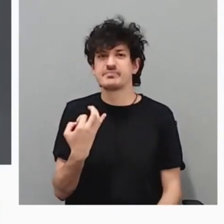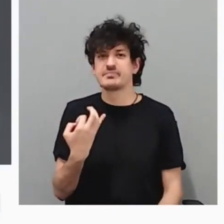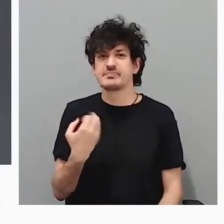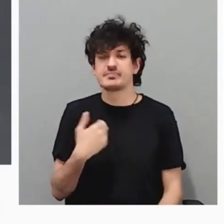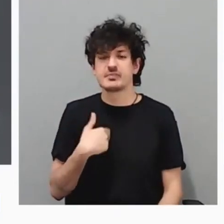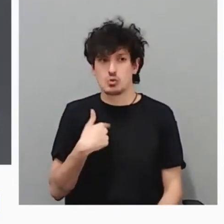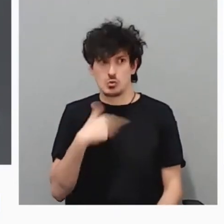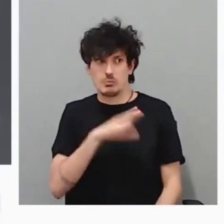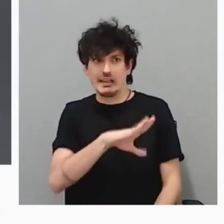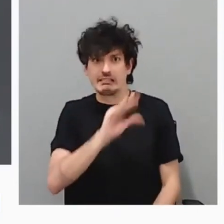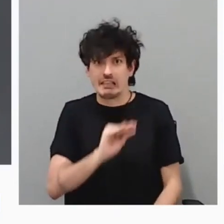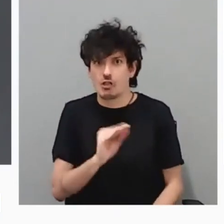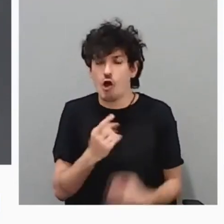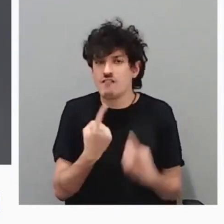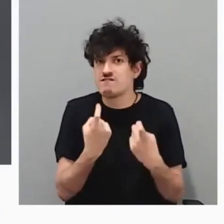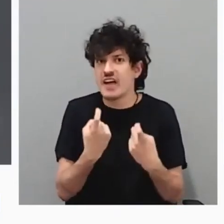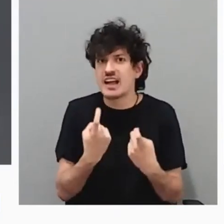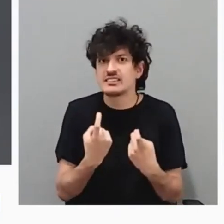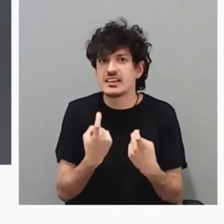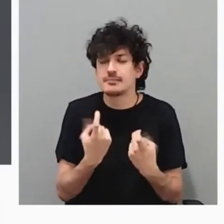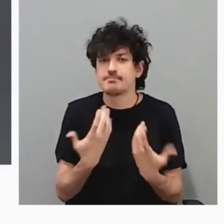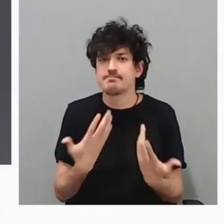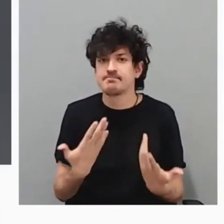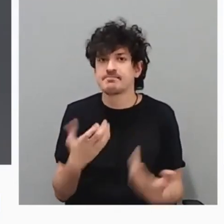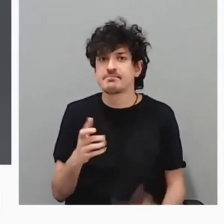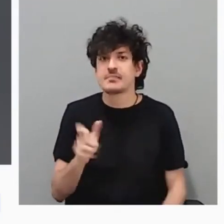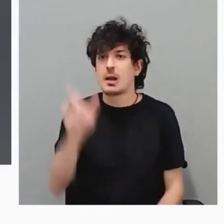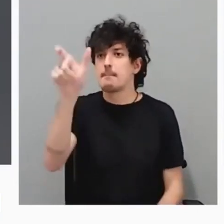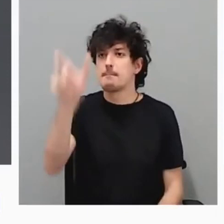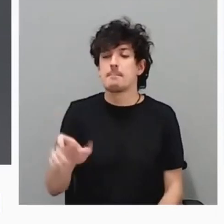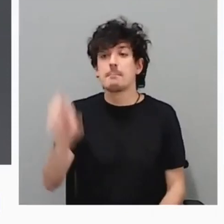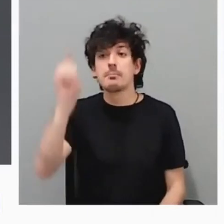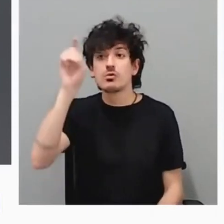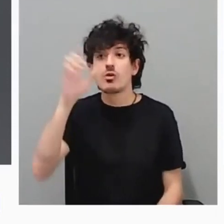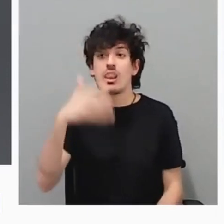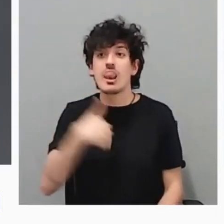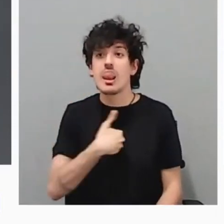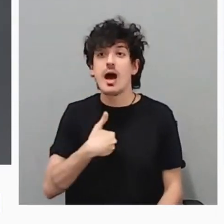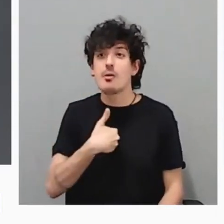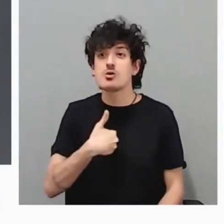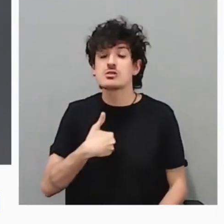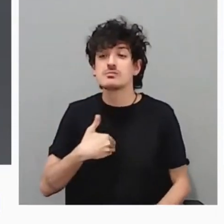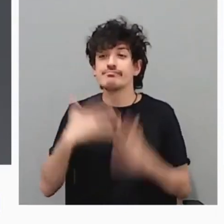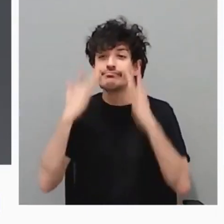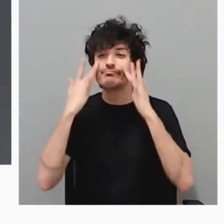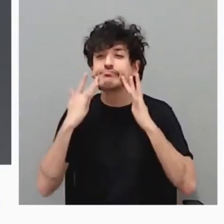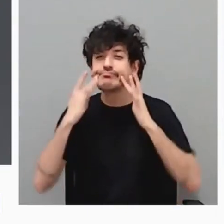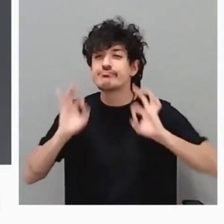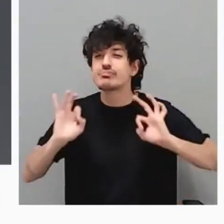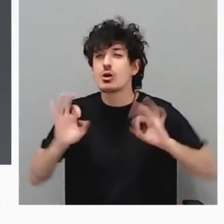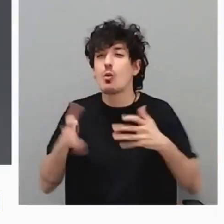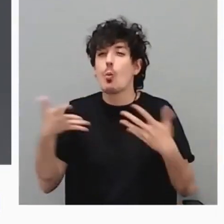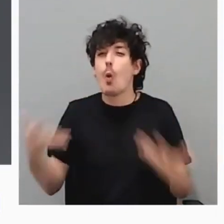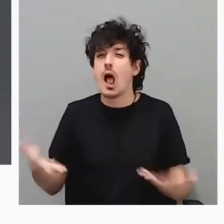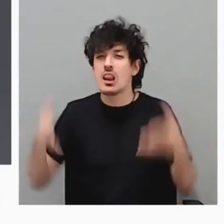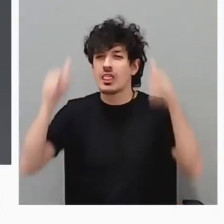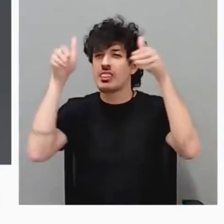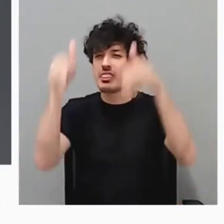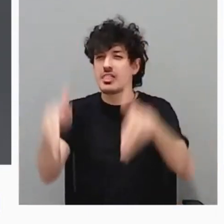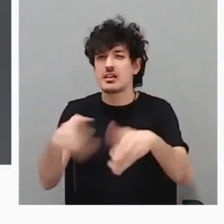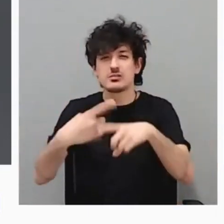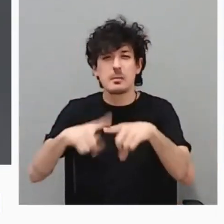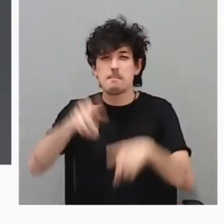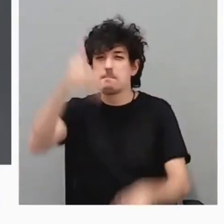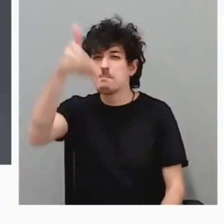nuestra, falta identificar bien la labor del educador, del profesor, que se centre en lo verdaderamente importante, que es